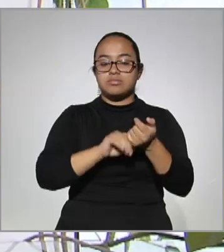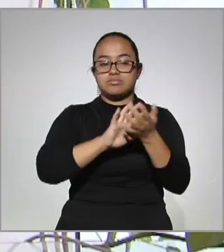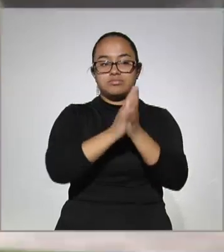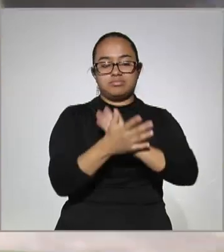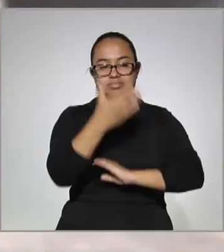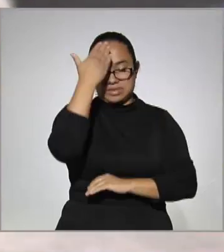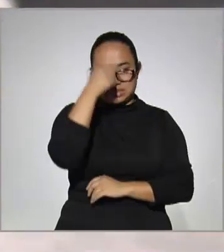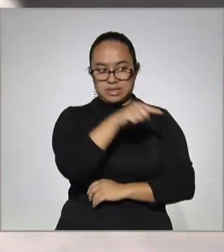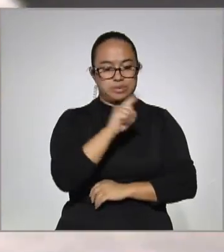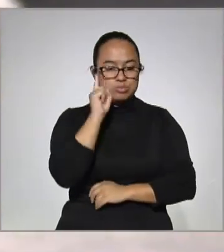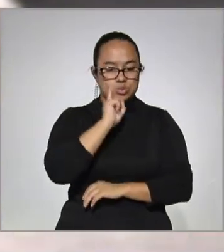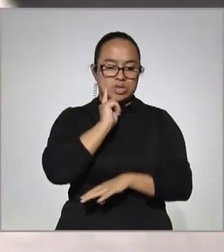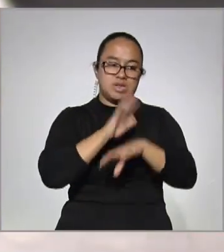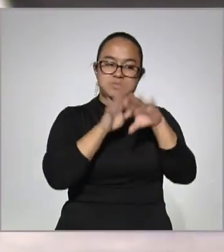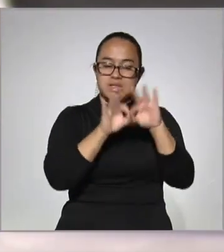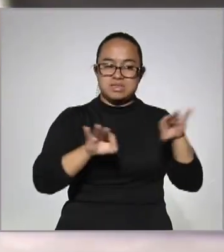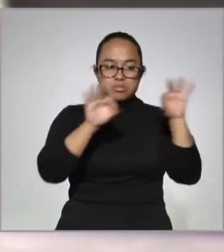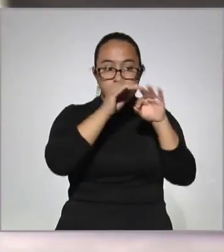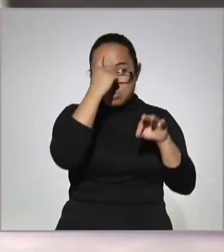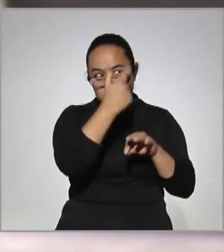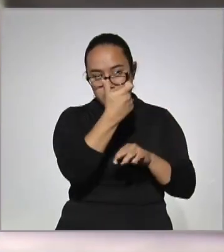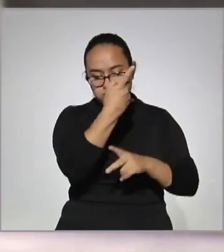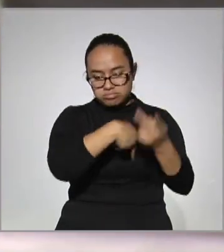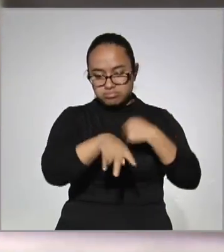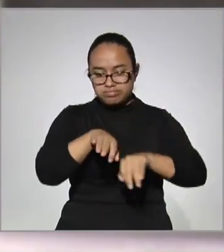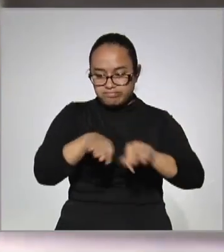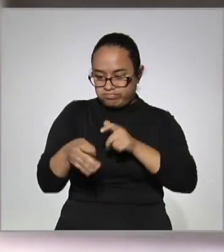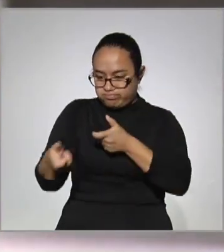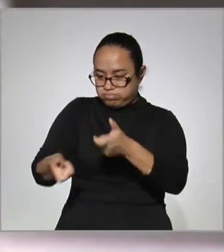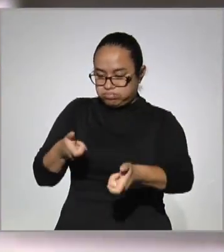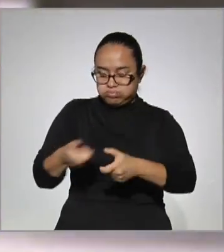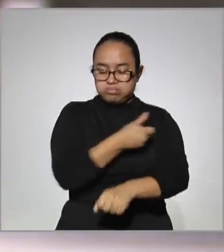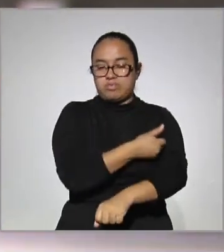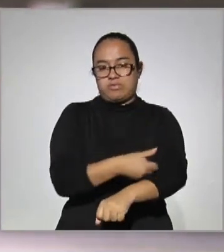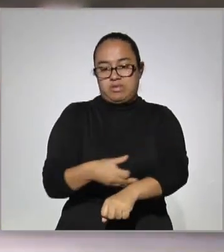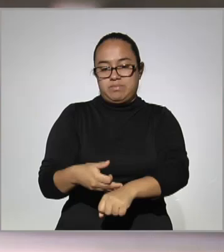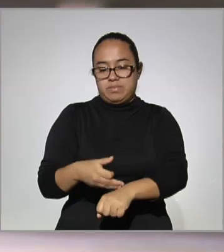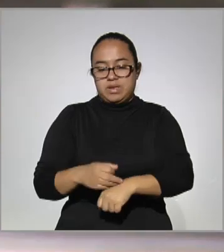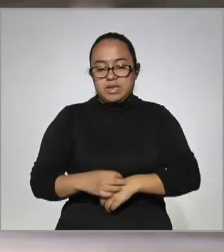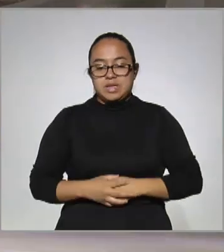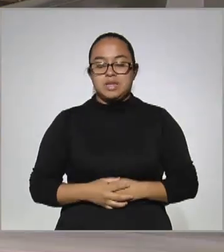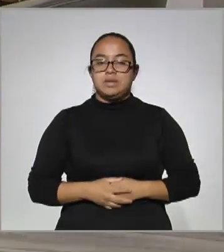pilares fundamentales económicos y de sostén familiar.